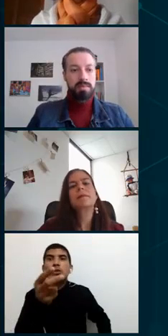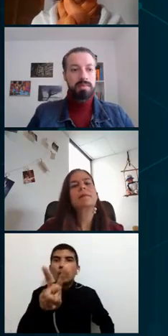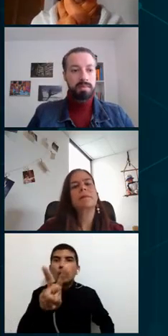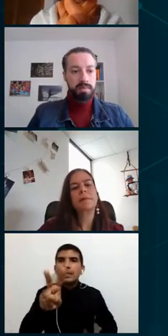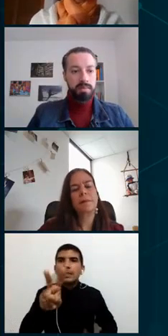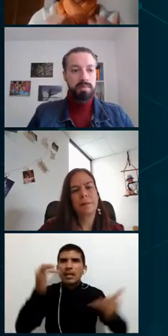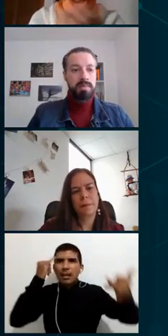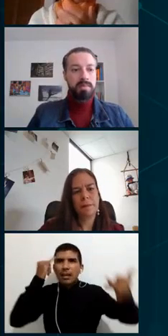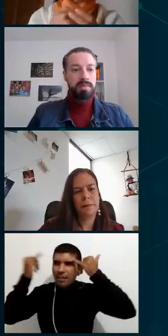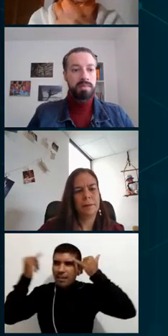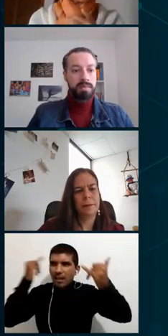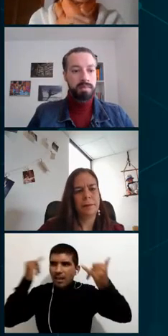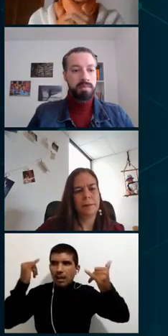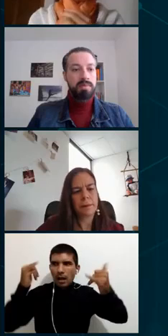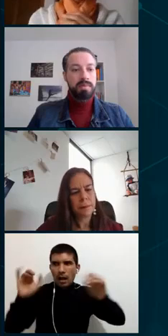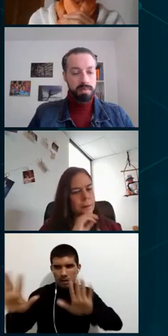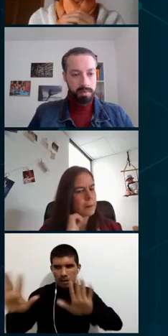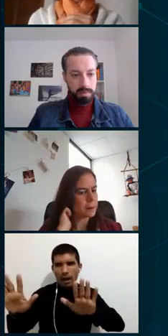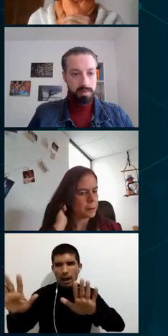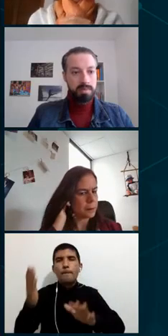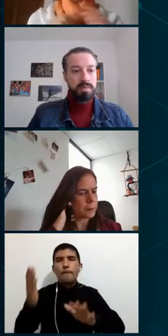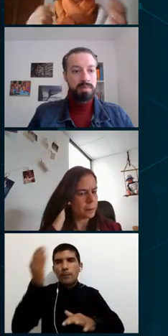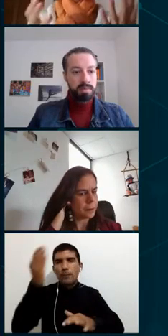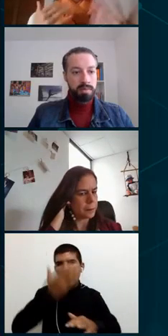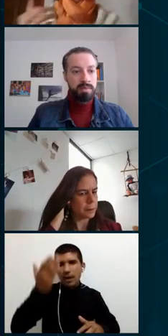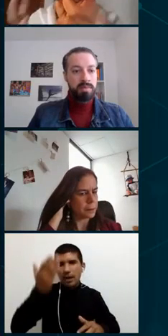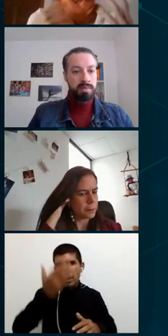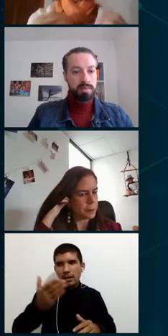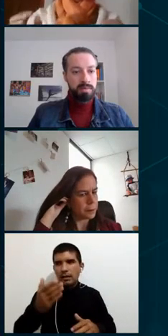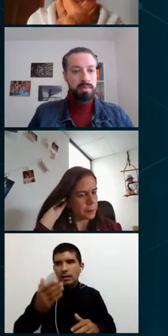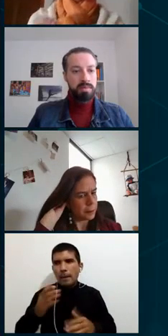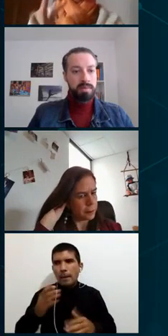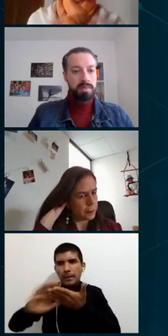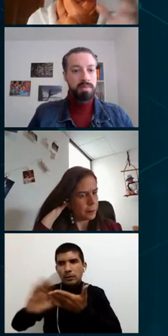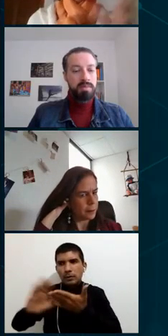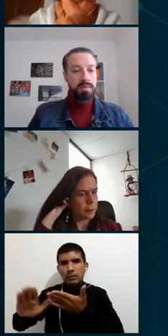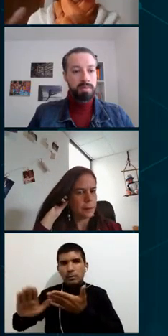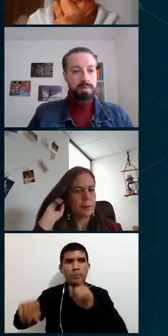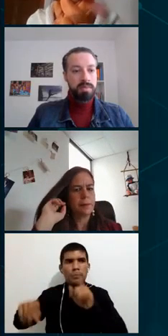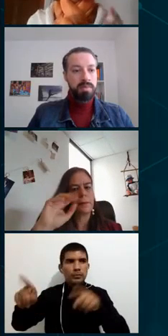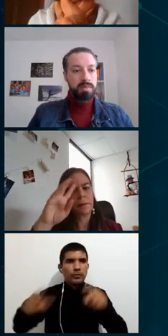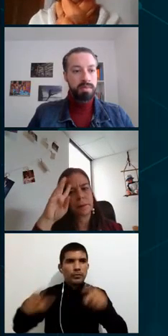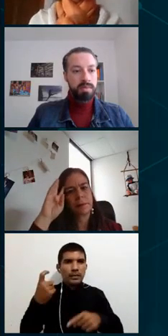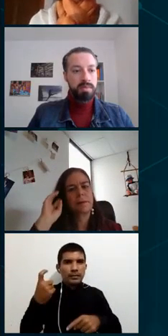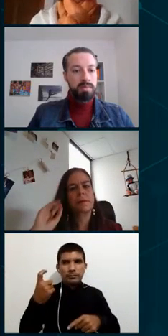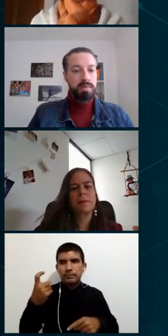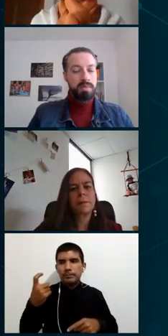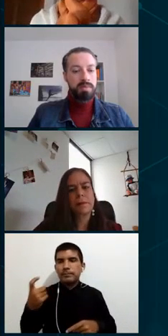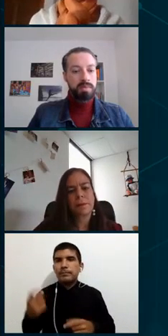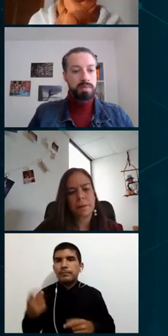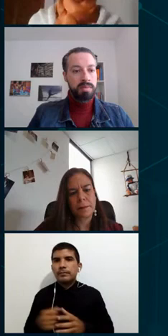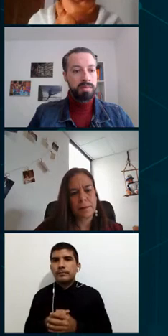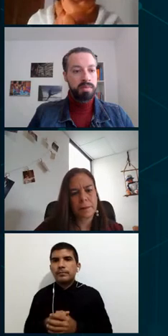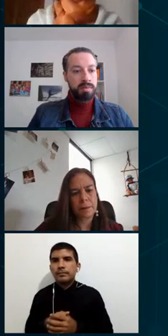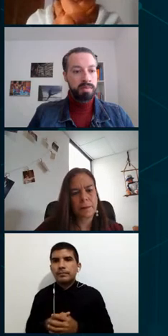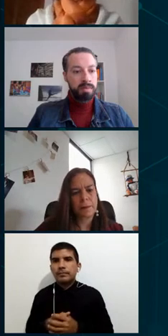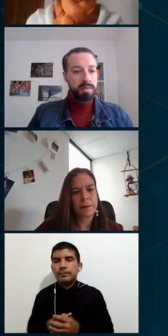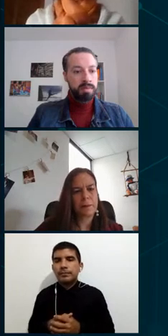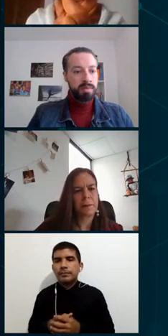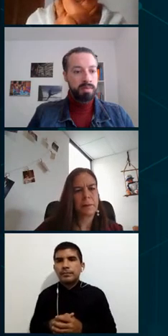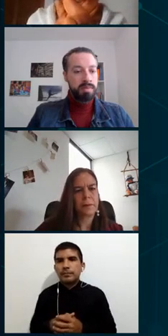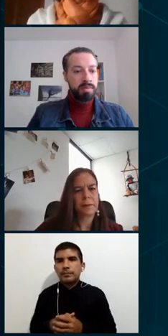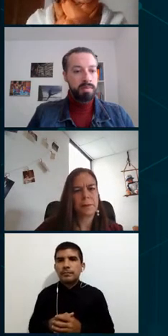ninguna idea, como, o sea, matando las ideas, como se dice cuando salen, estamos capitalizando, de pronto le sumo, le cambio, le pongo. Y eso